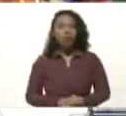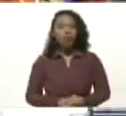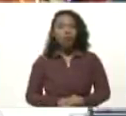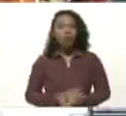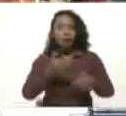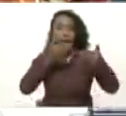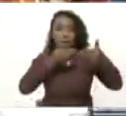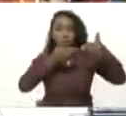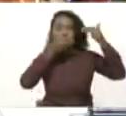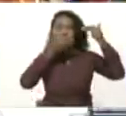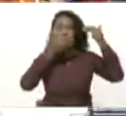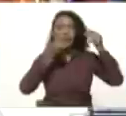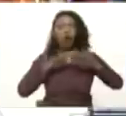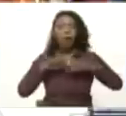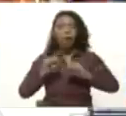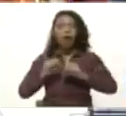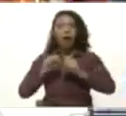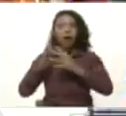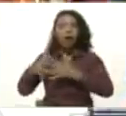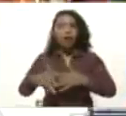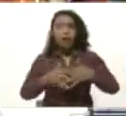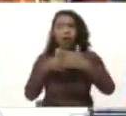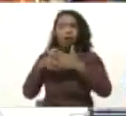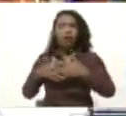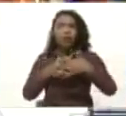Secuestrado por el imperio norteamericano.